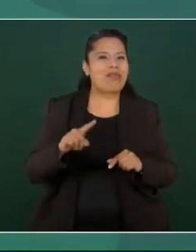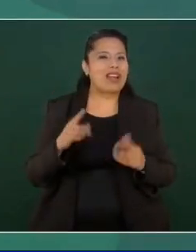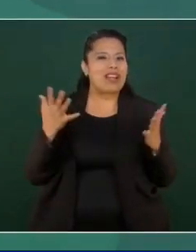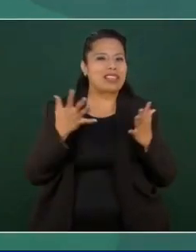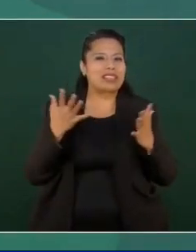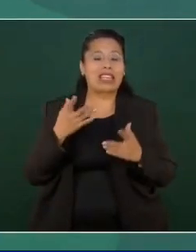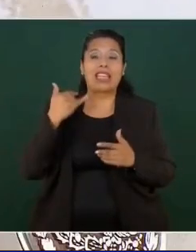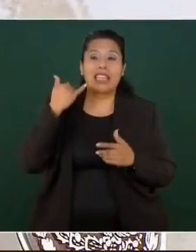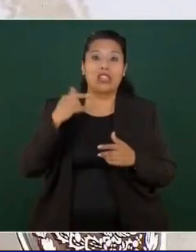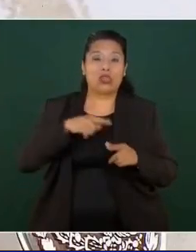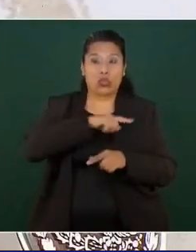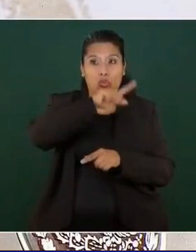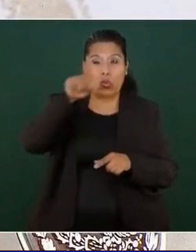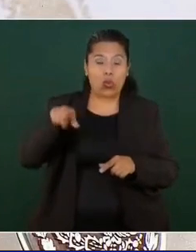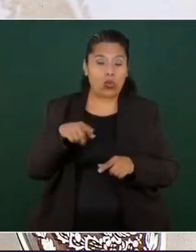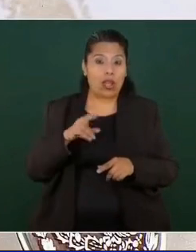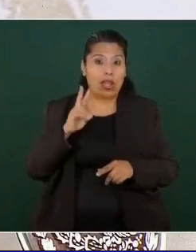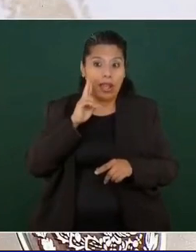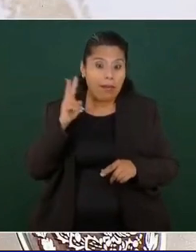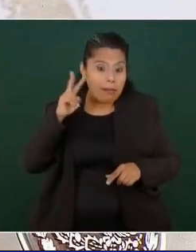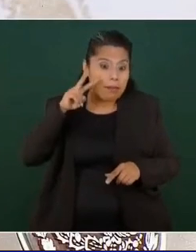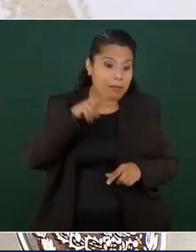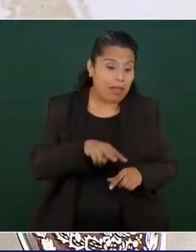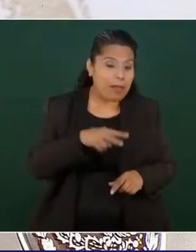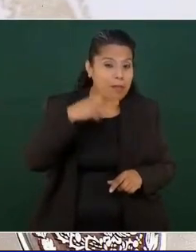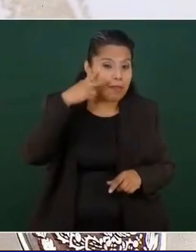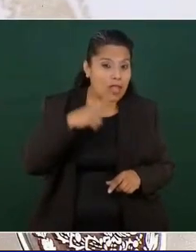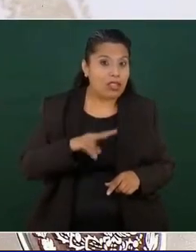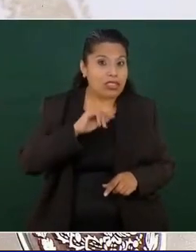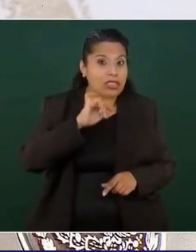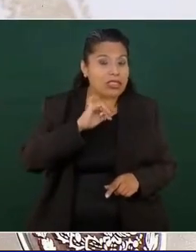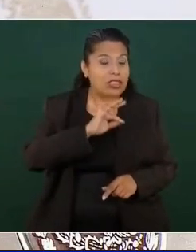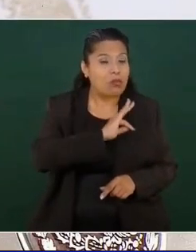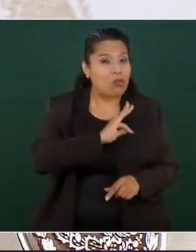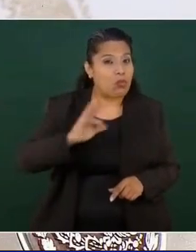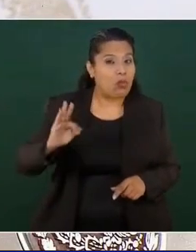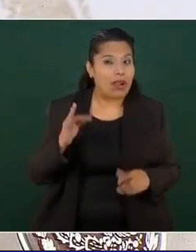nunca. Es inversión extranjera récord.